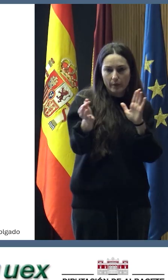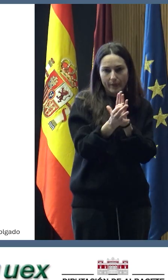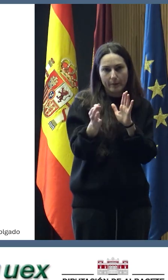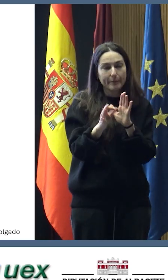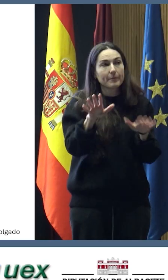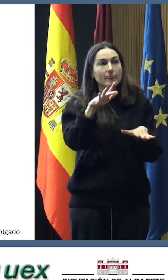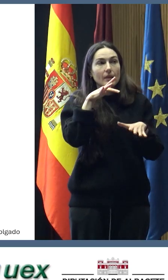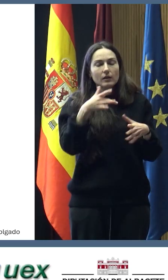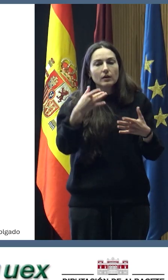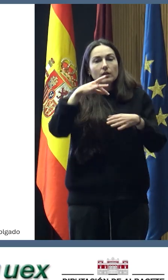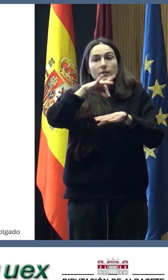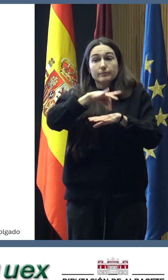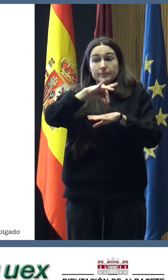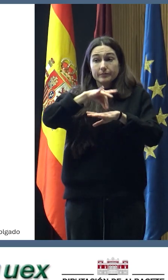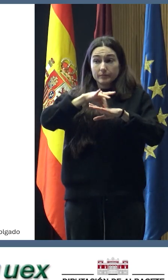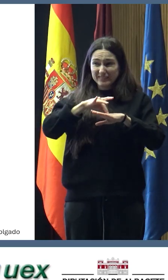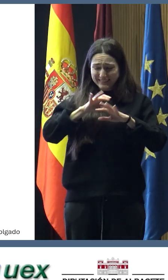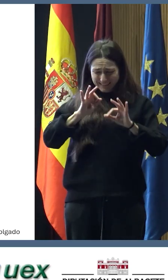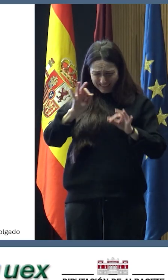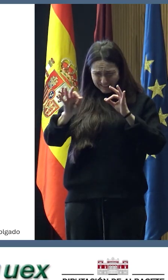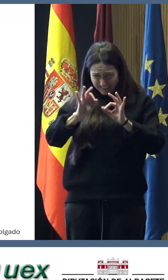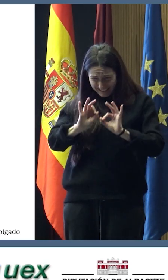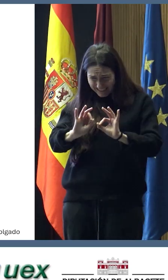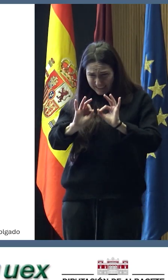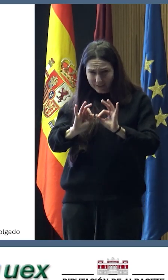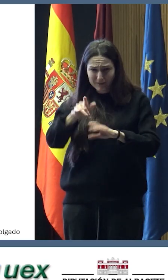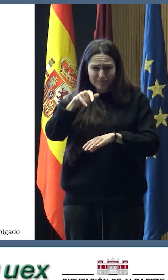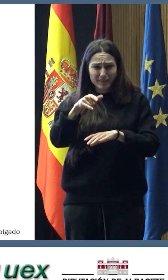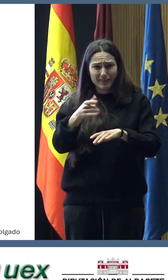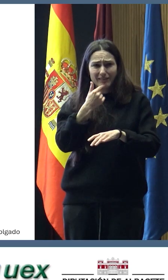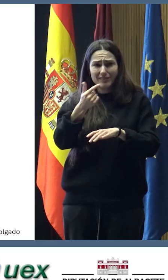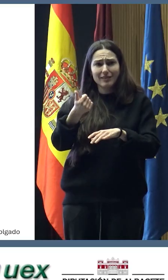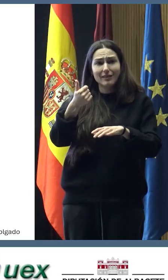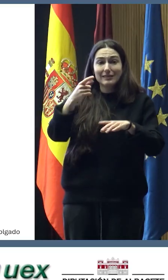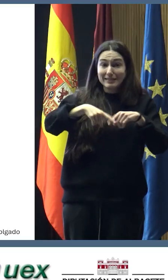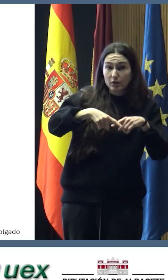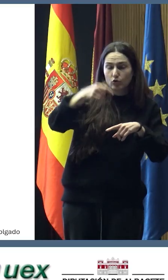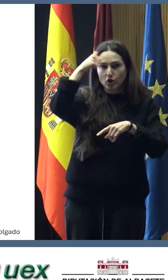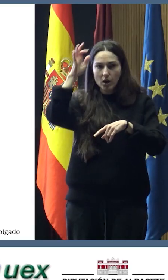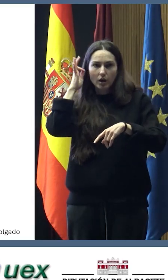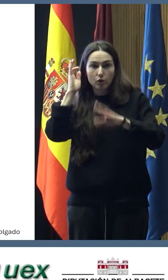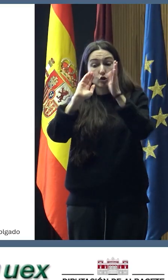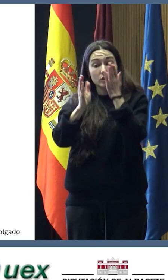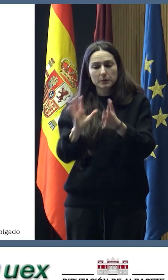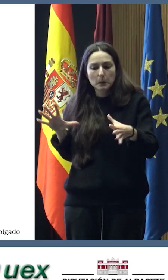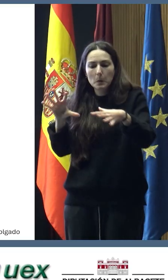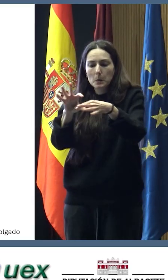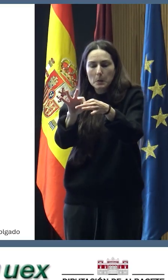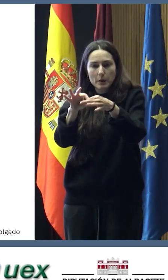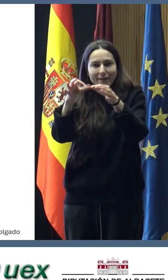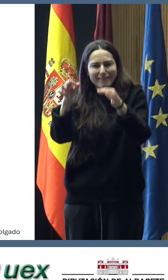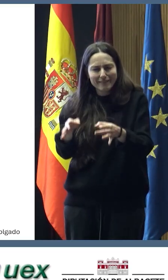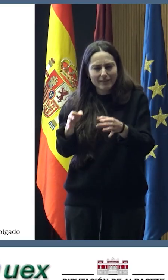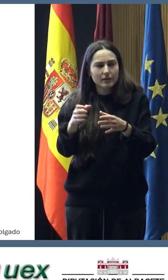Tenemos que hacer una medicina de precisión, incluyendo el sexo y el género para tratamientos más efectivos, y